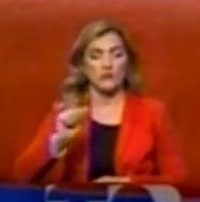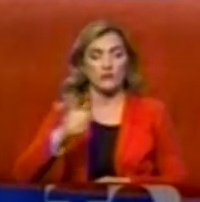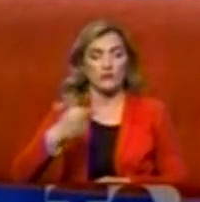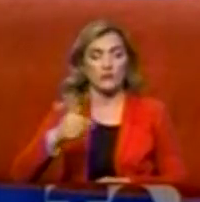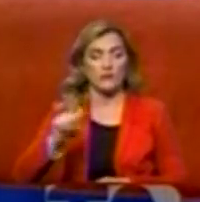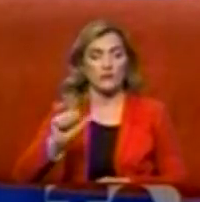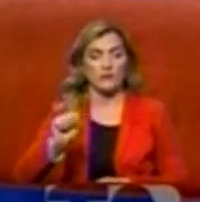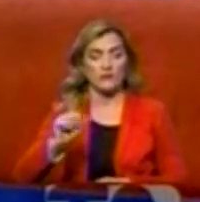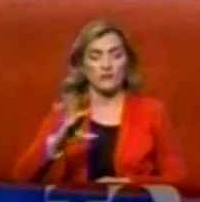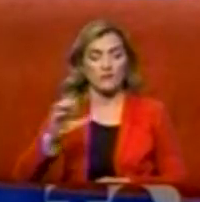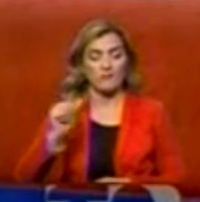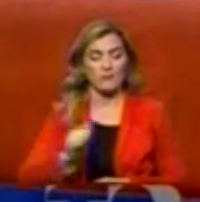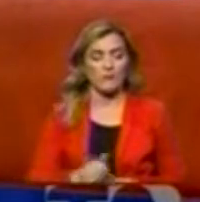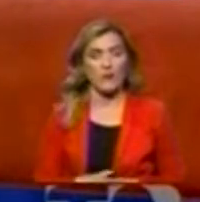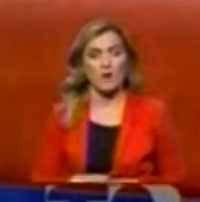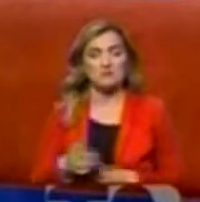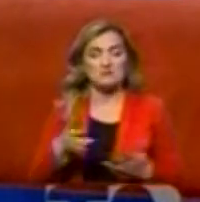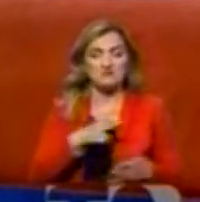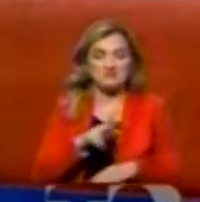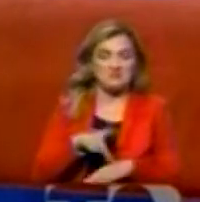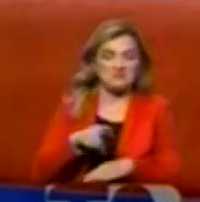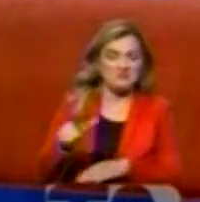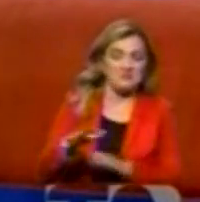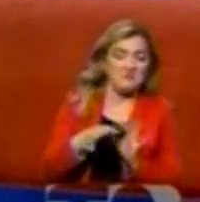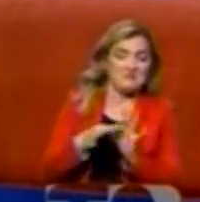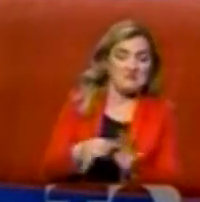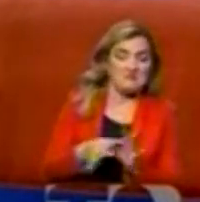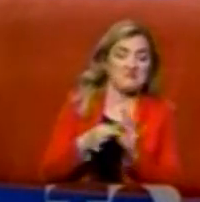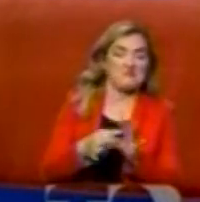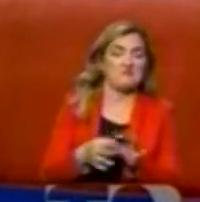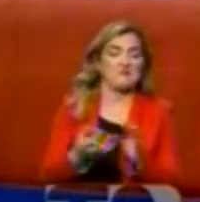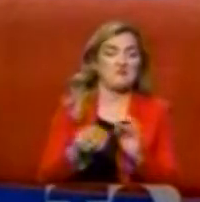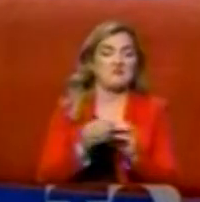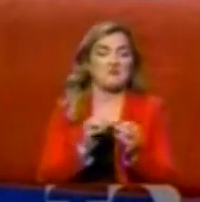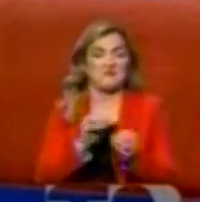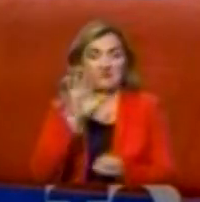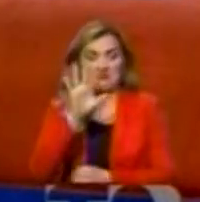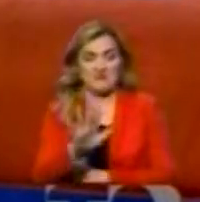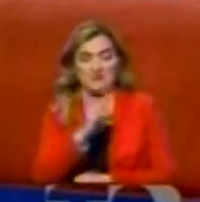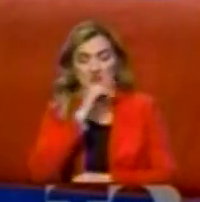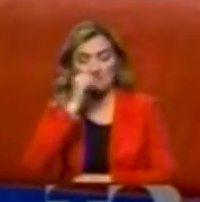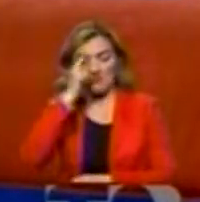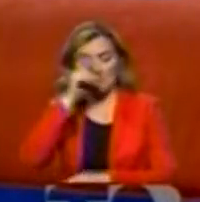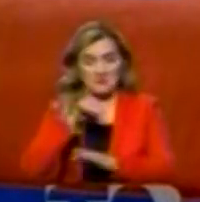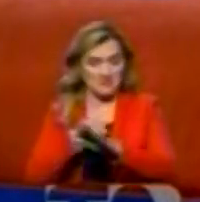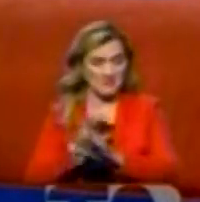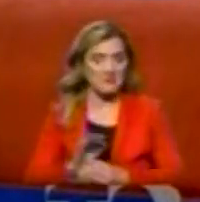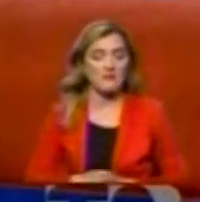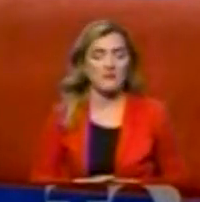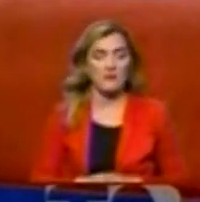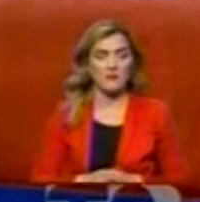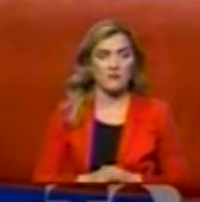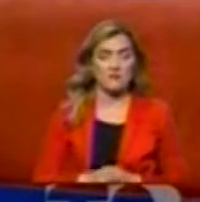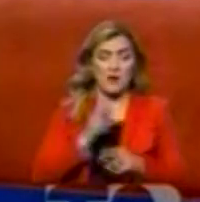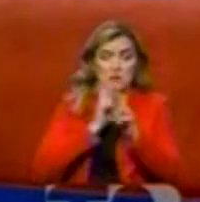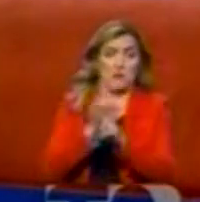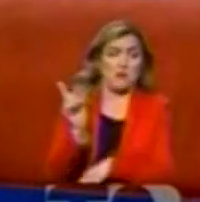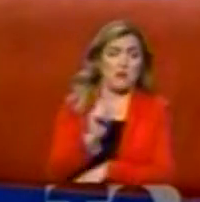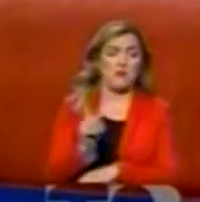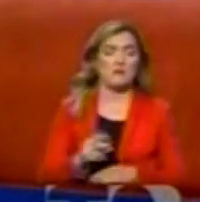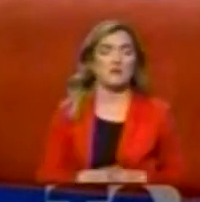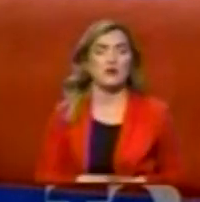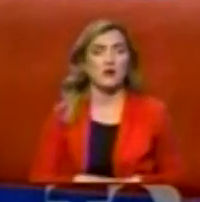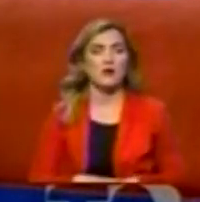posible cercanía profesional en distintos momentos con Alexis Mera, Marcela Aguiñaga y Alberto March. El funcionario